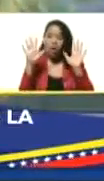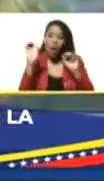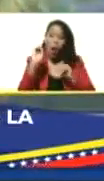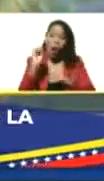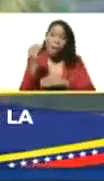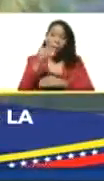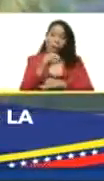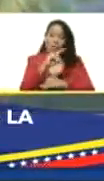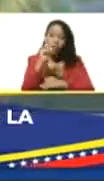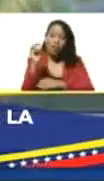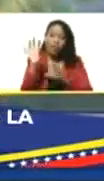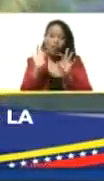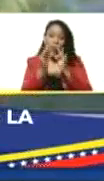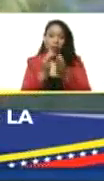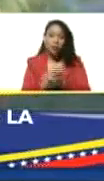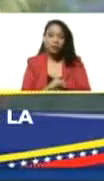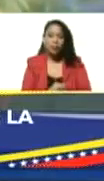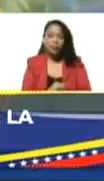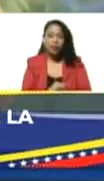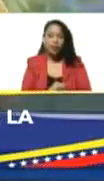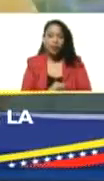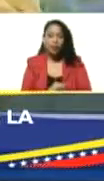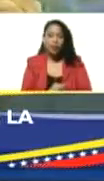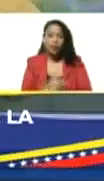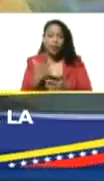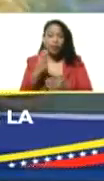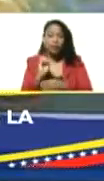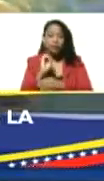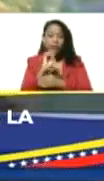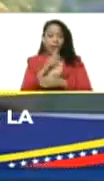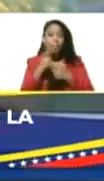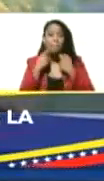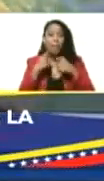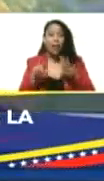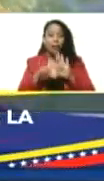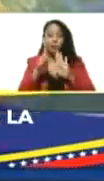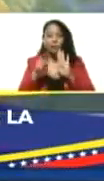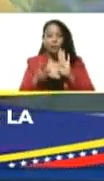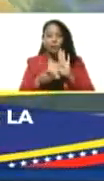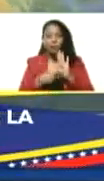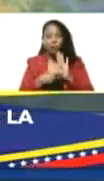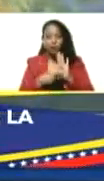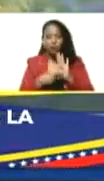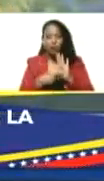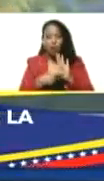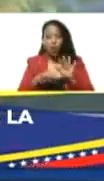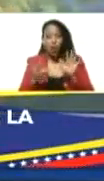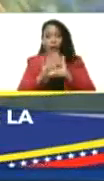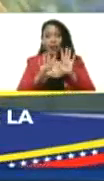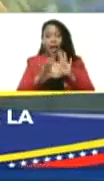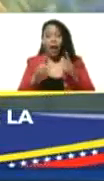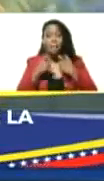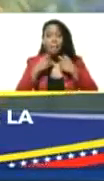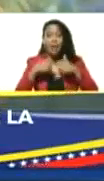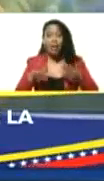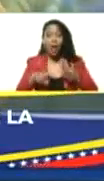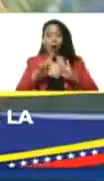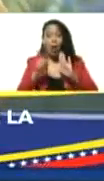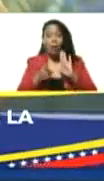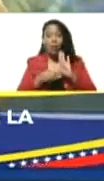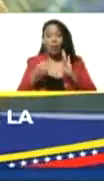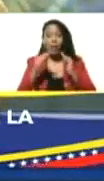de 200 familias que van a tener pérdida total. Las que ya tuvieron la pérdida del